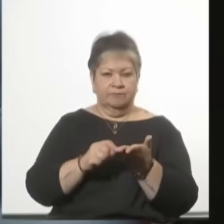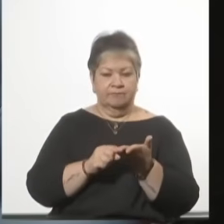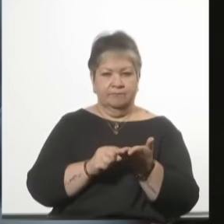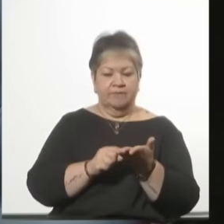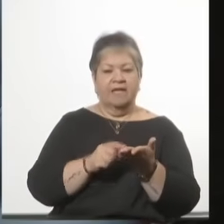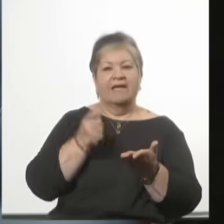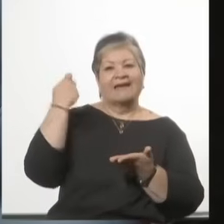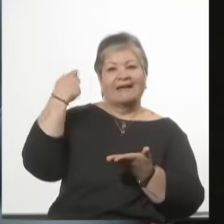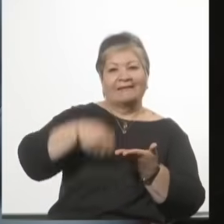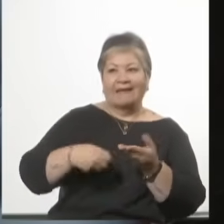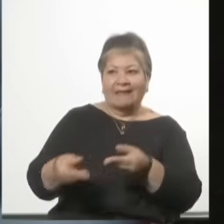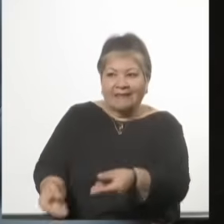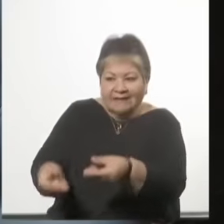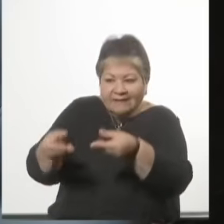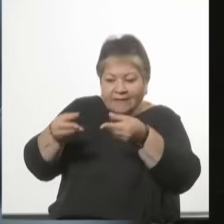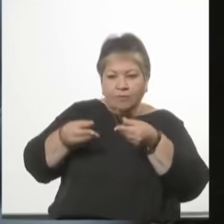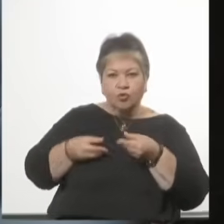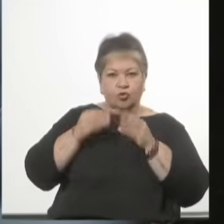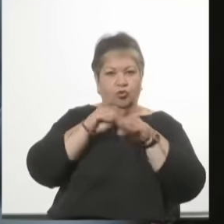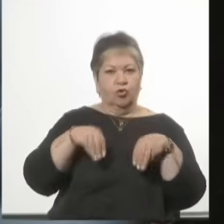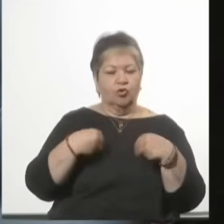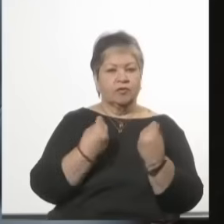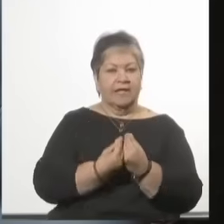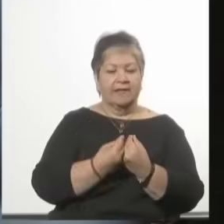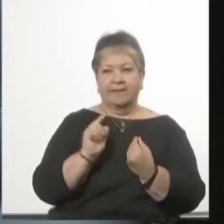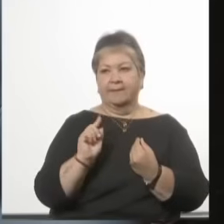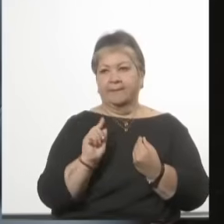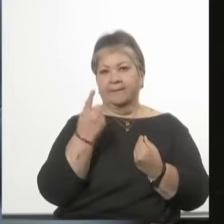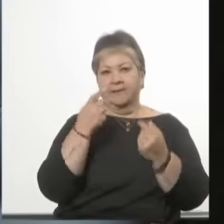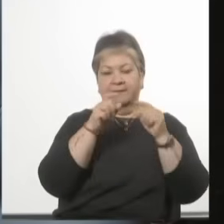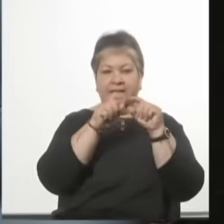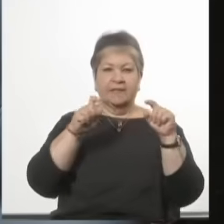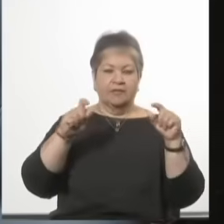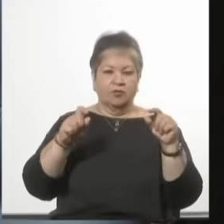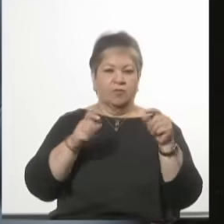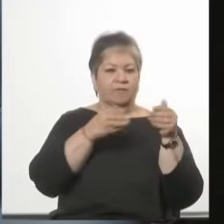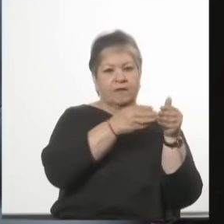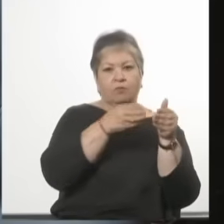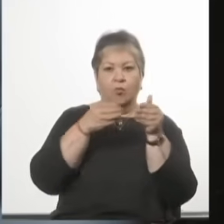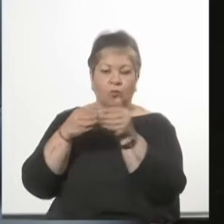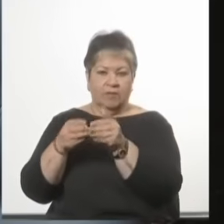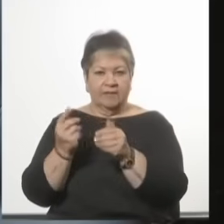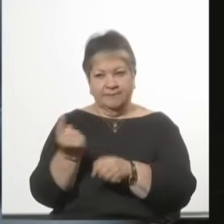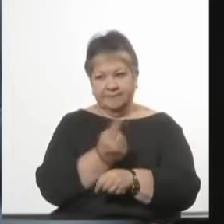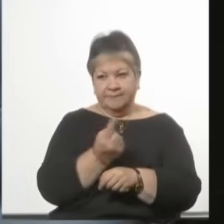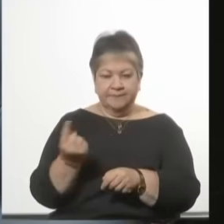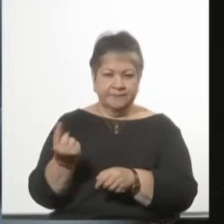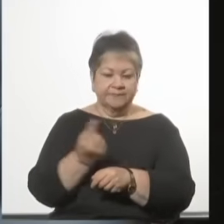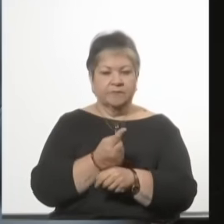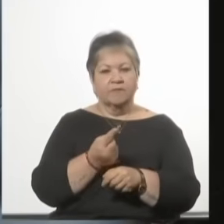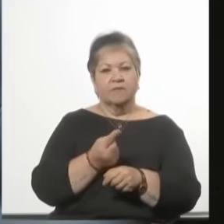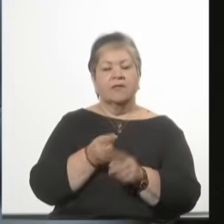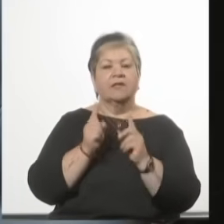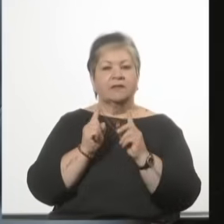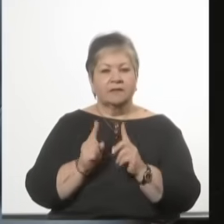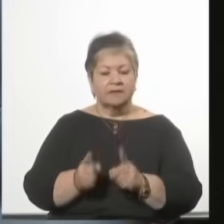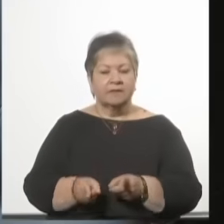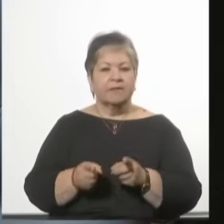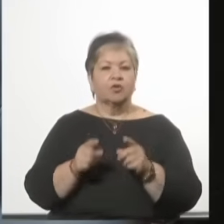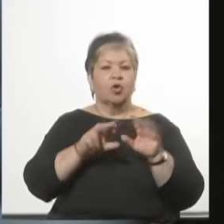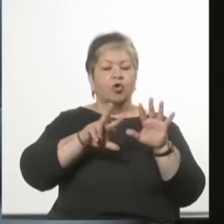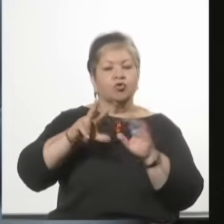Garantía de reembolso por el monto de reembolso total del primer hito del contrato de cada buque, cláusula 11 final, por un equivalente de